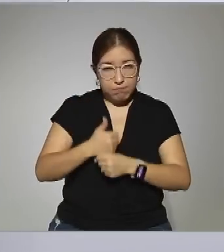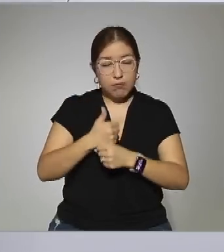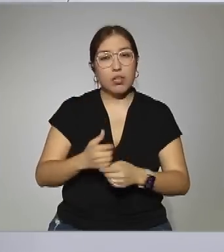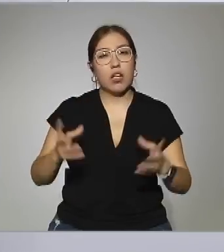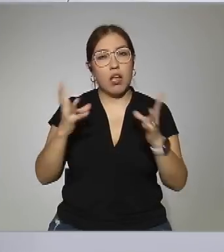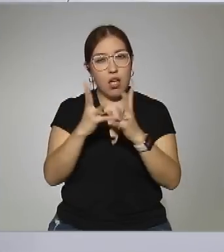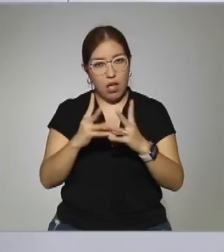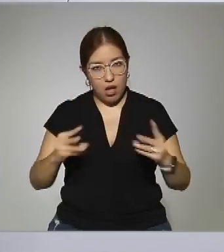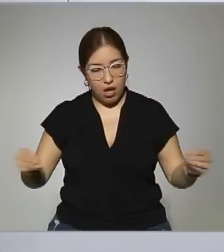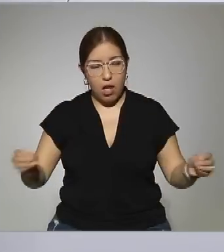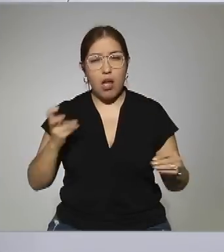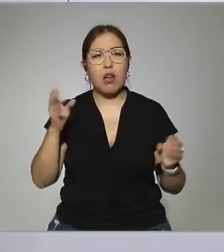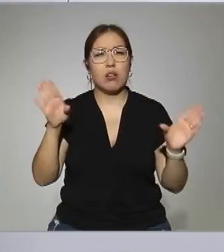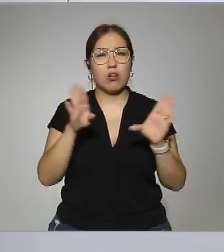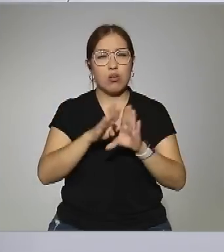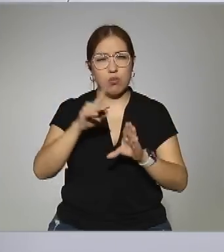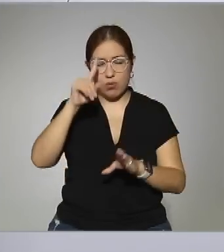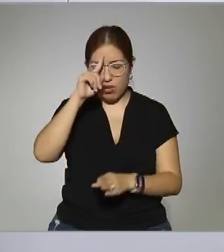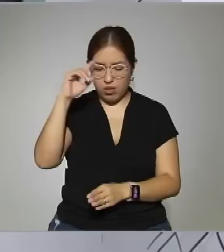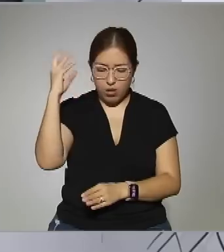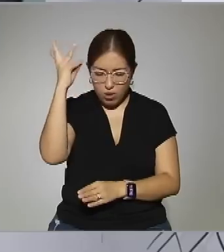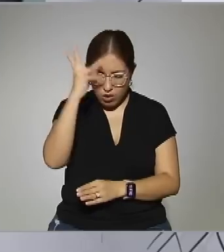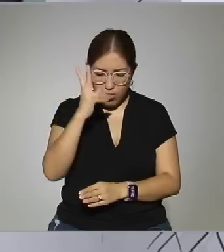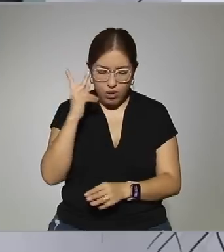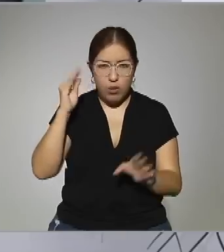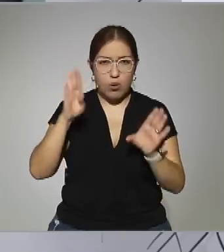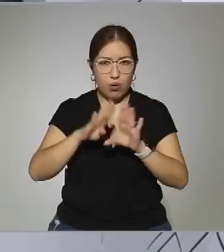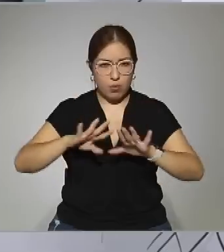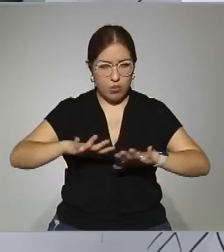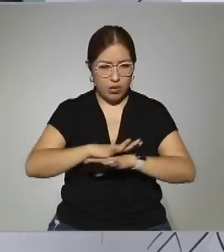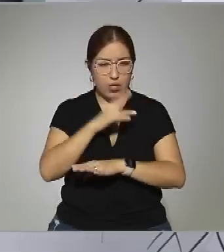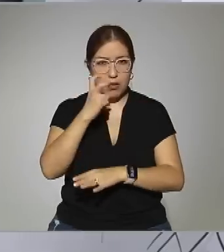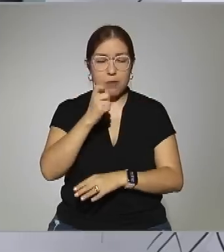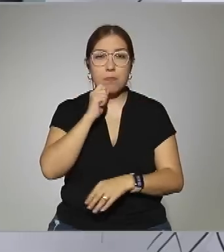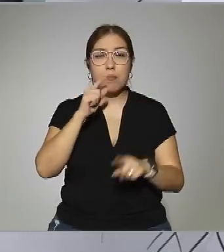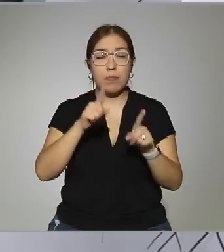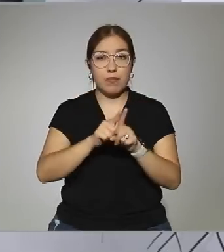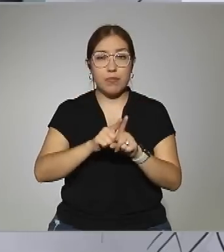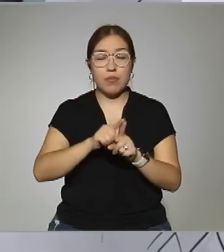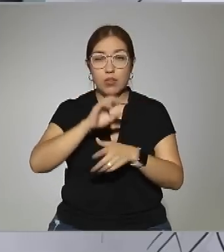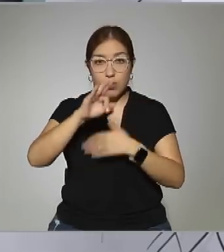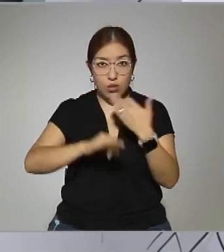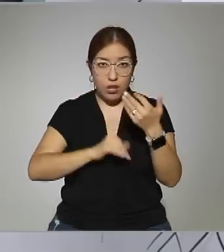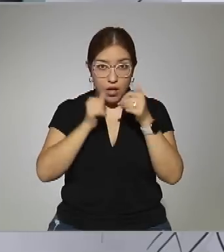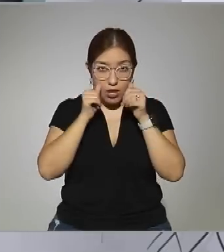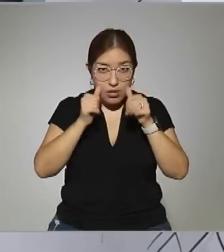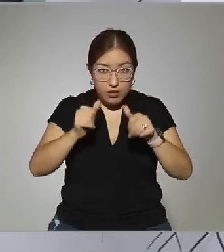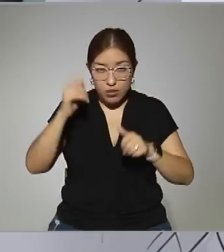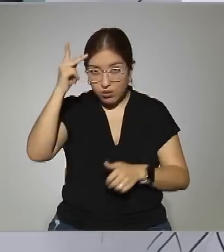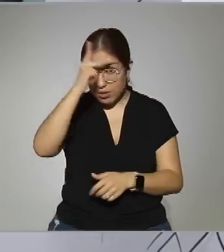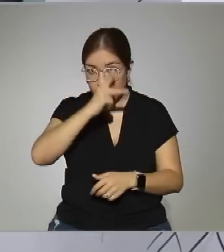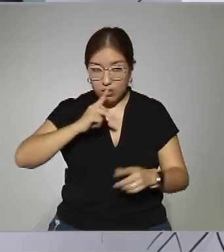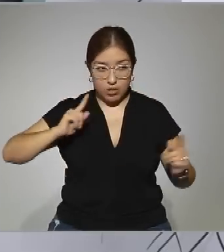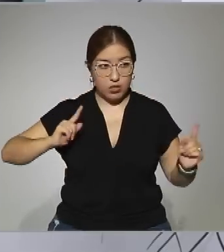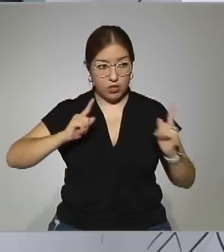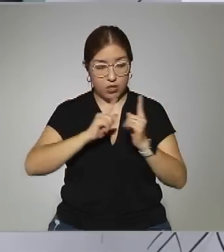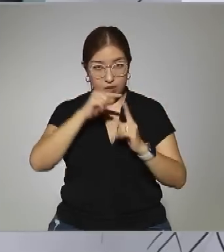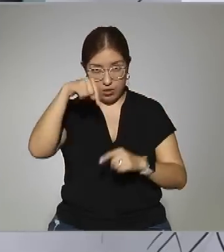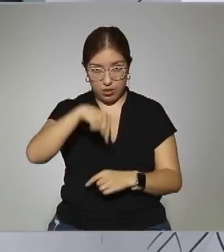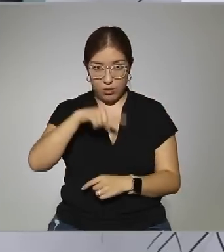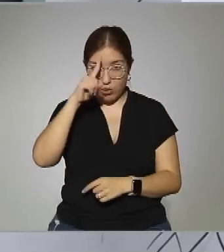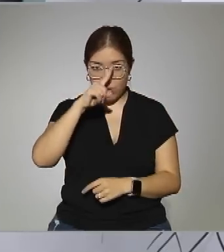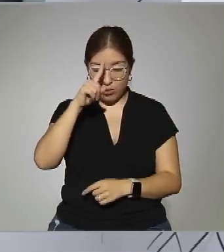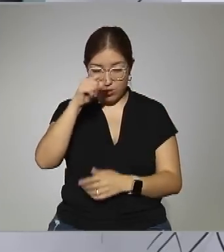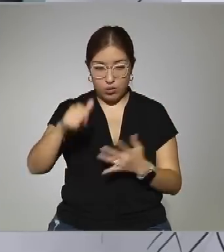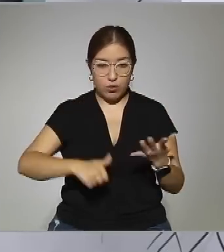un margen para reflexionar sobre el detonante. Hasta una quinta parte de las atenciones psicológicas en el Consejo Ciudadano